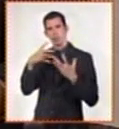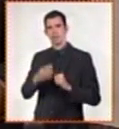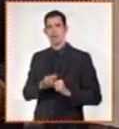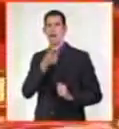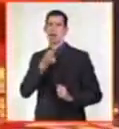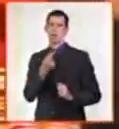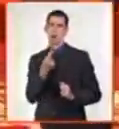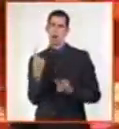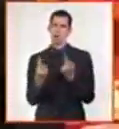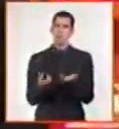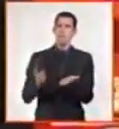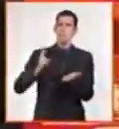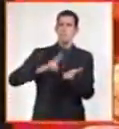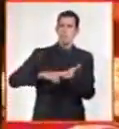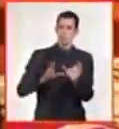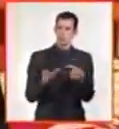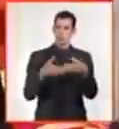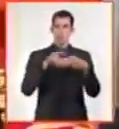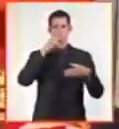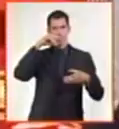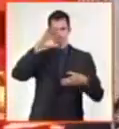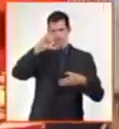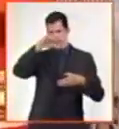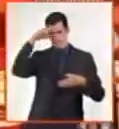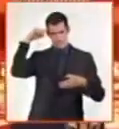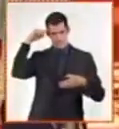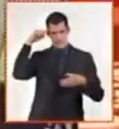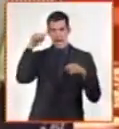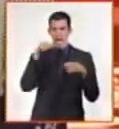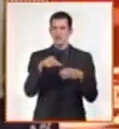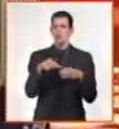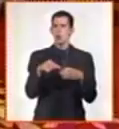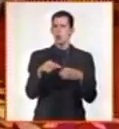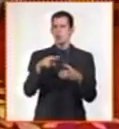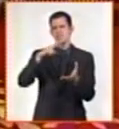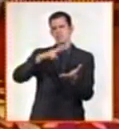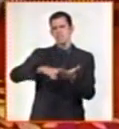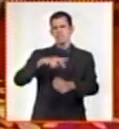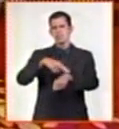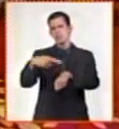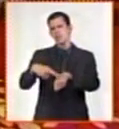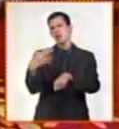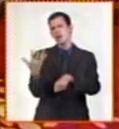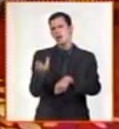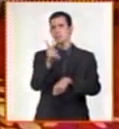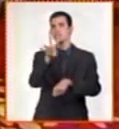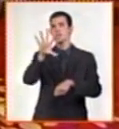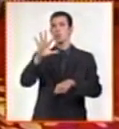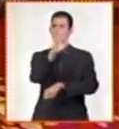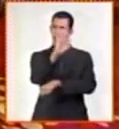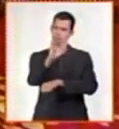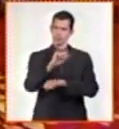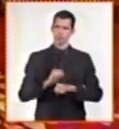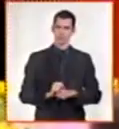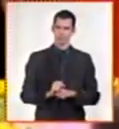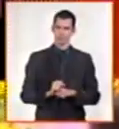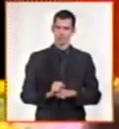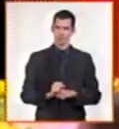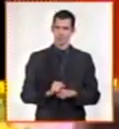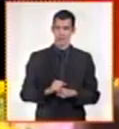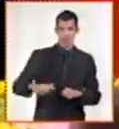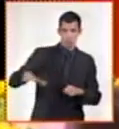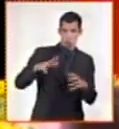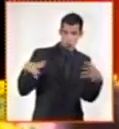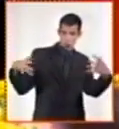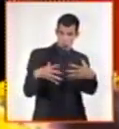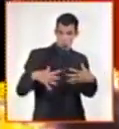como mencionamos, representan el 25% y contribuyen con más del 50% a la